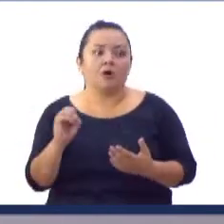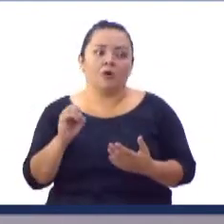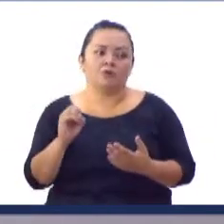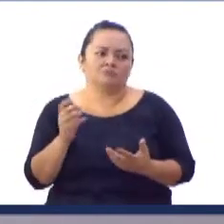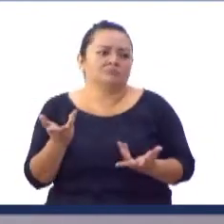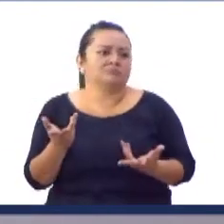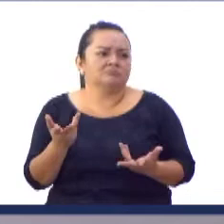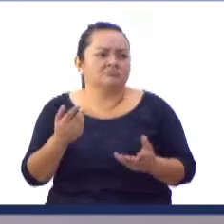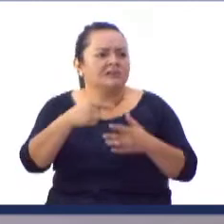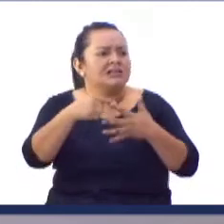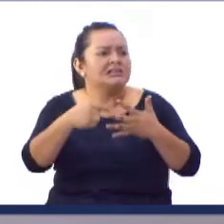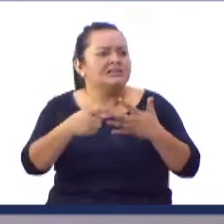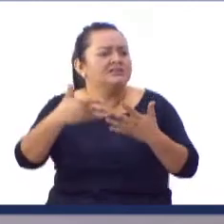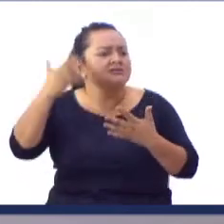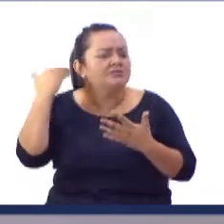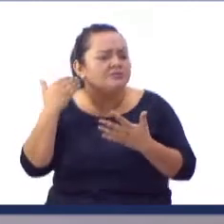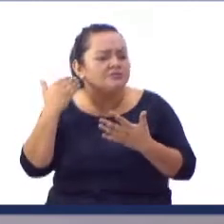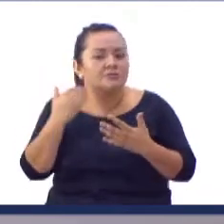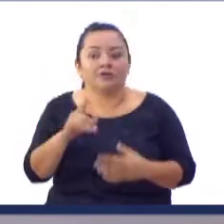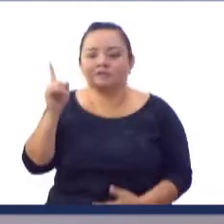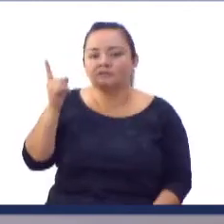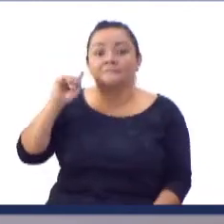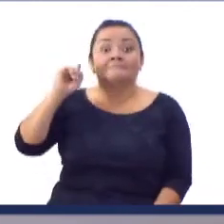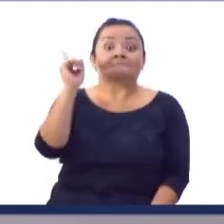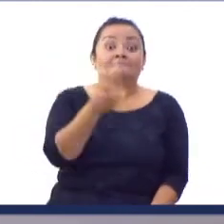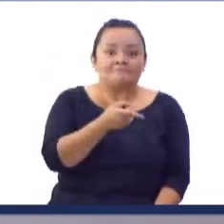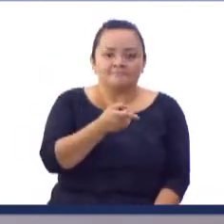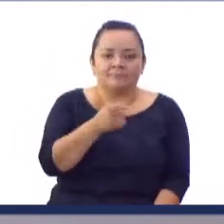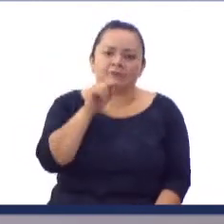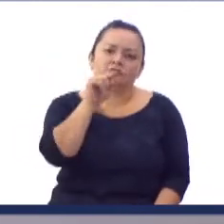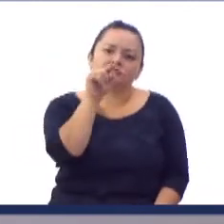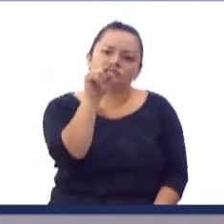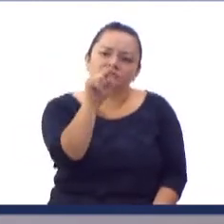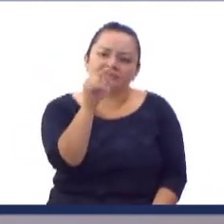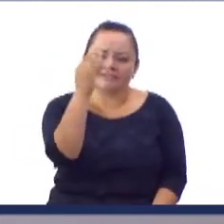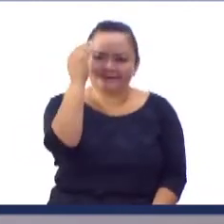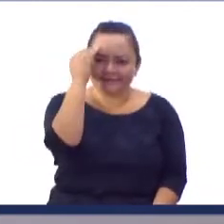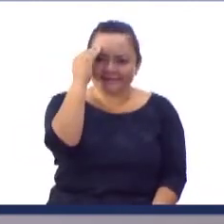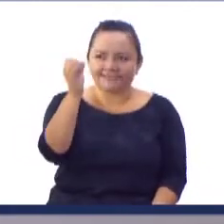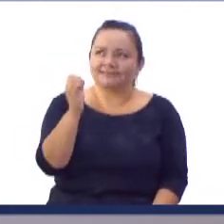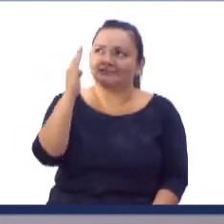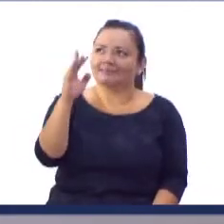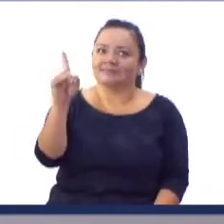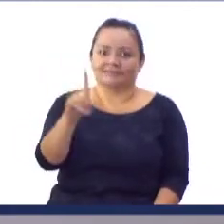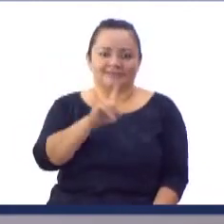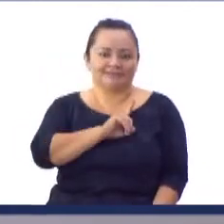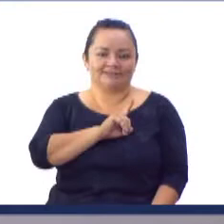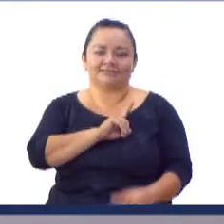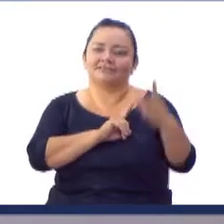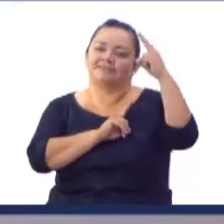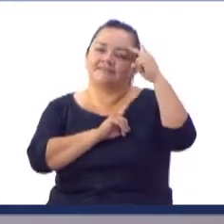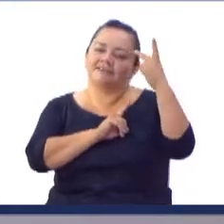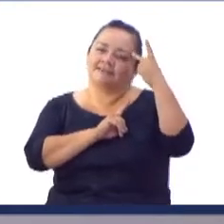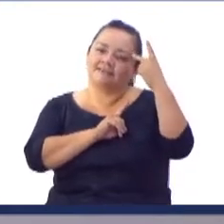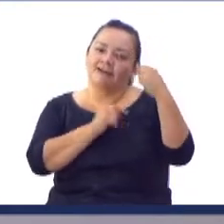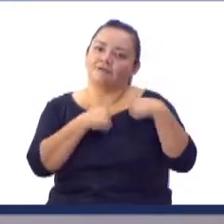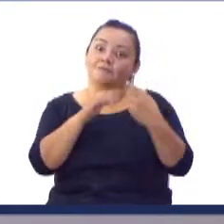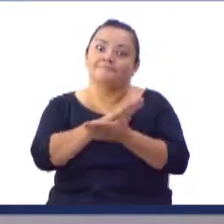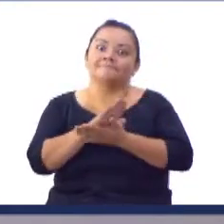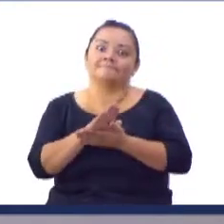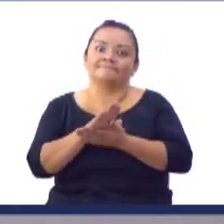estás en la antigua ley entonces lo reprende porque porque si usted conoce o de cristo no se vivía que usted es una persona